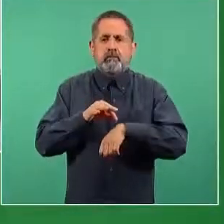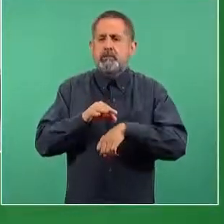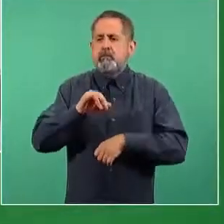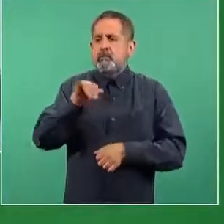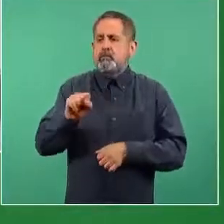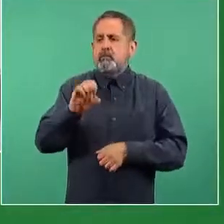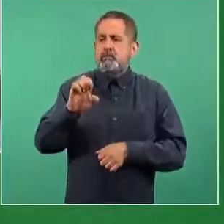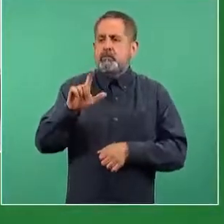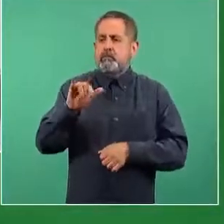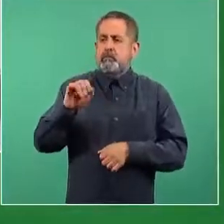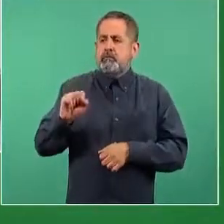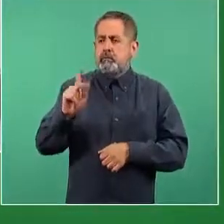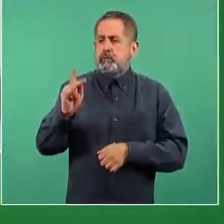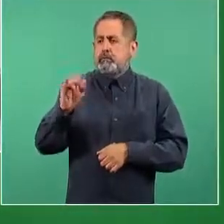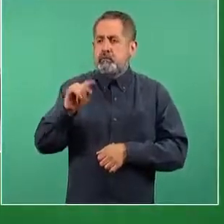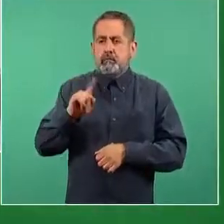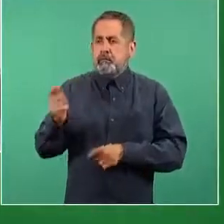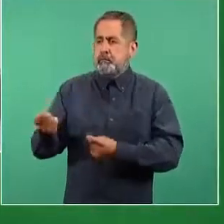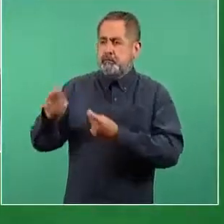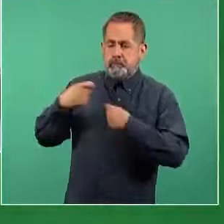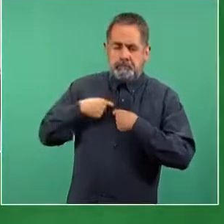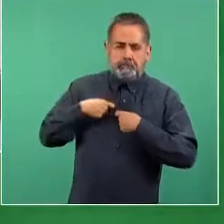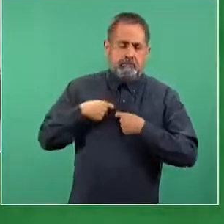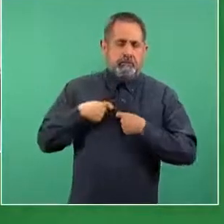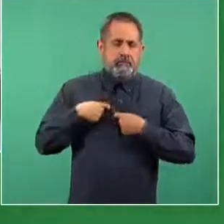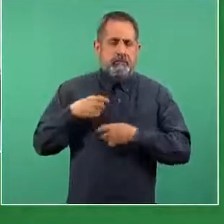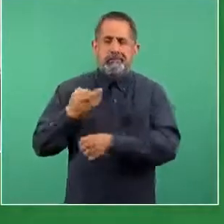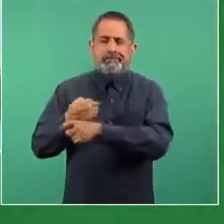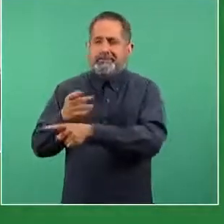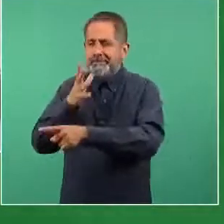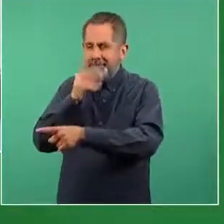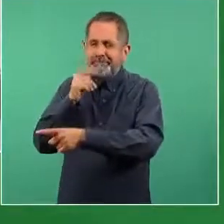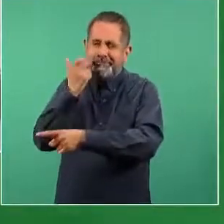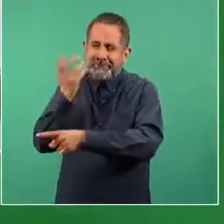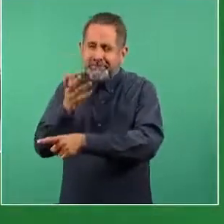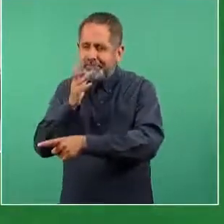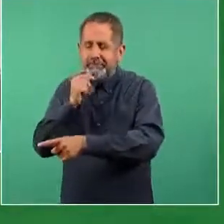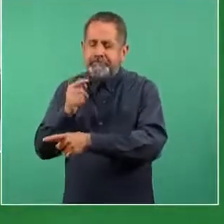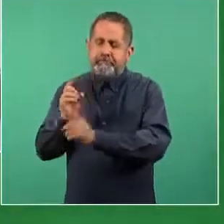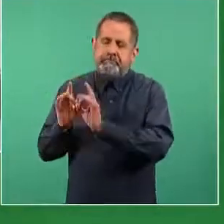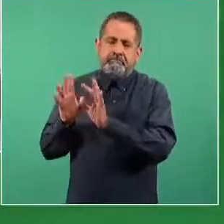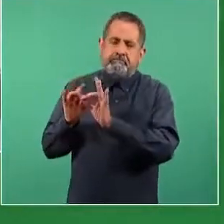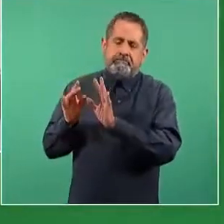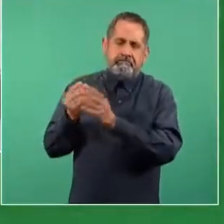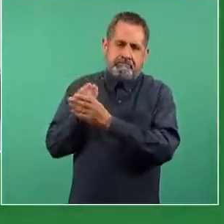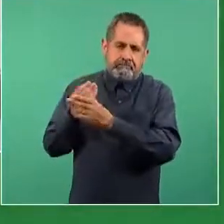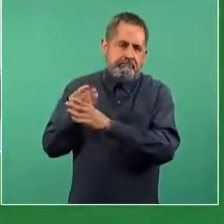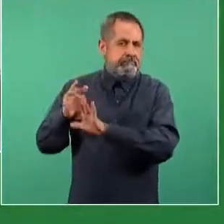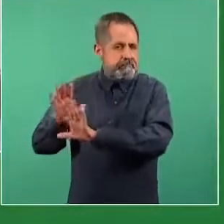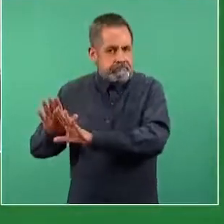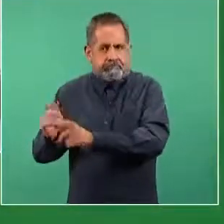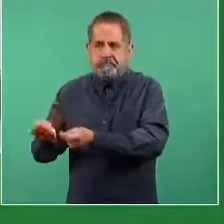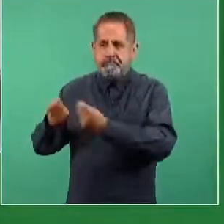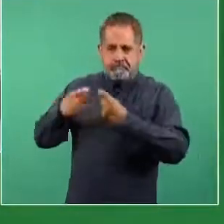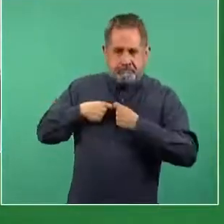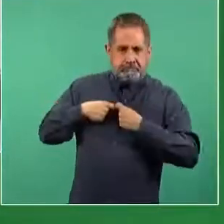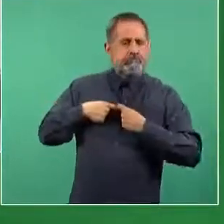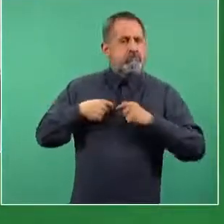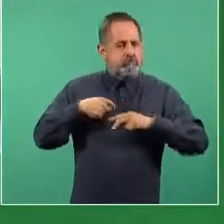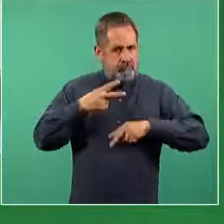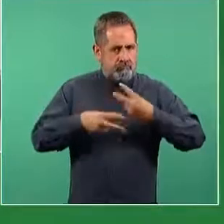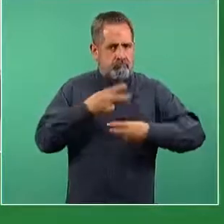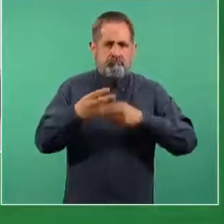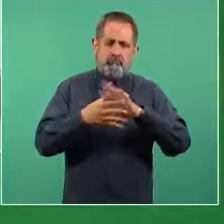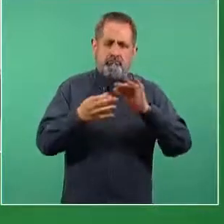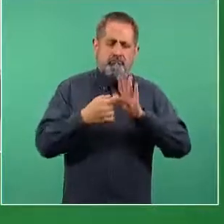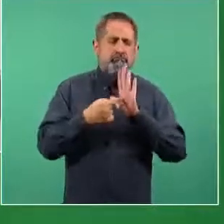González Pinzón, quien en contra de sus deseos no puede estar ante ustedes por causas ajenas a su voluntad. Sin más,